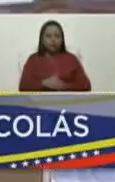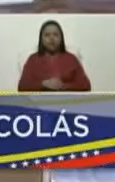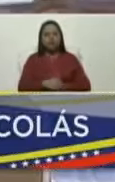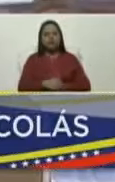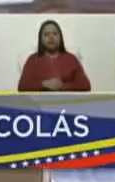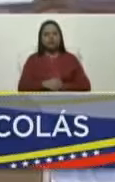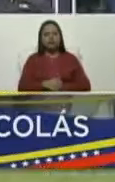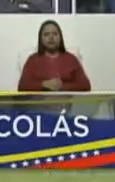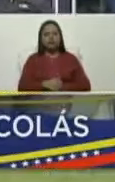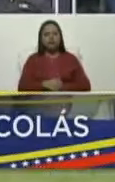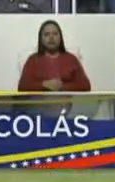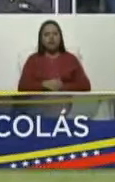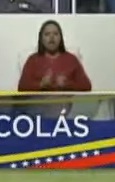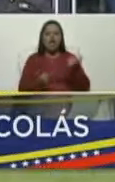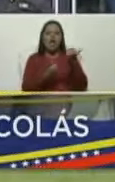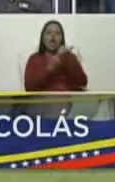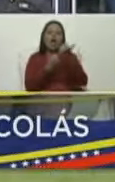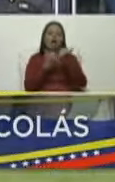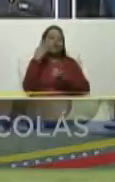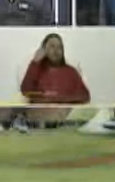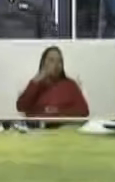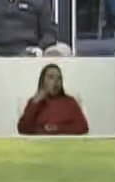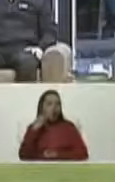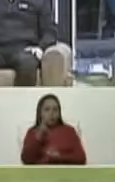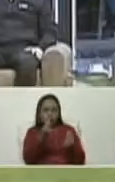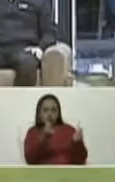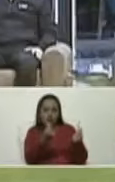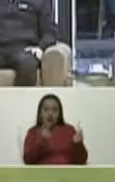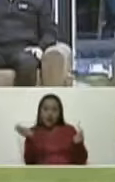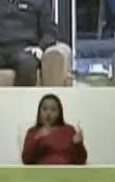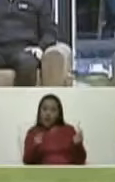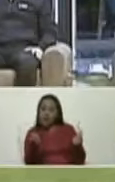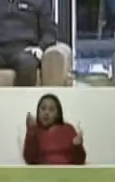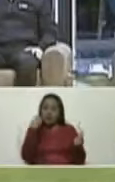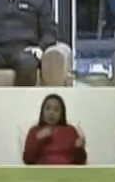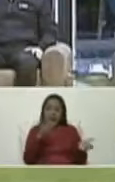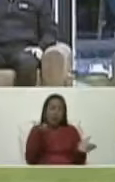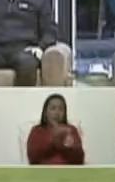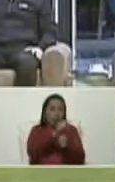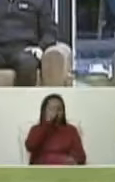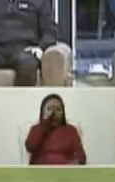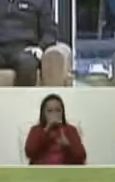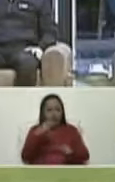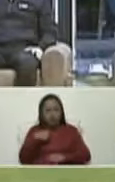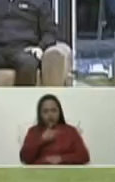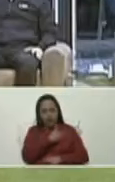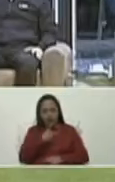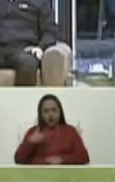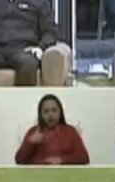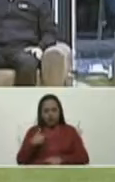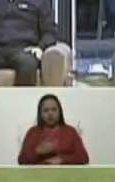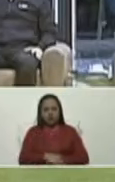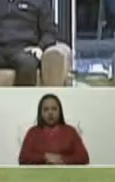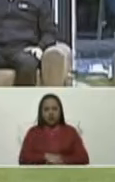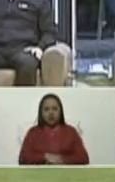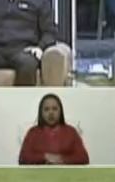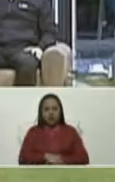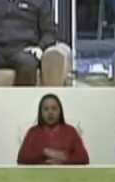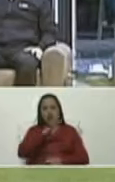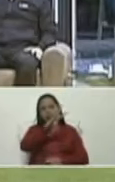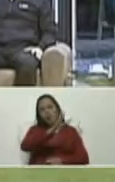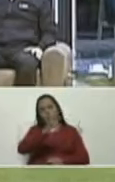en Credijoven, el mes pasado ya logramos la meta que yo quiero, que es